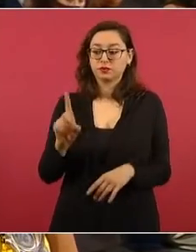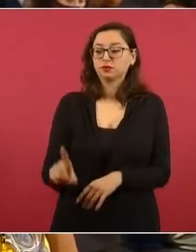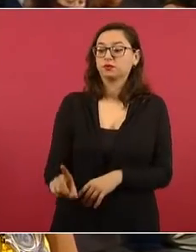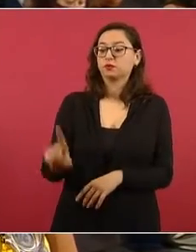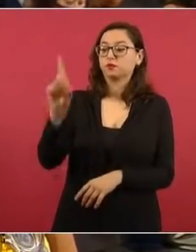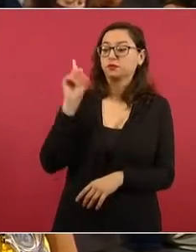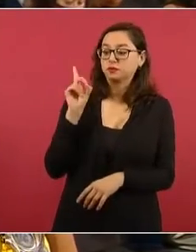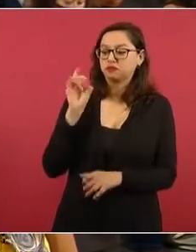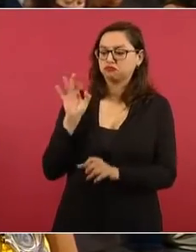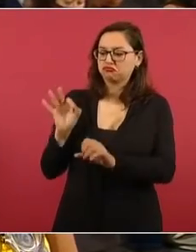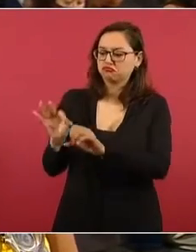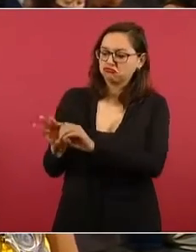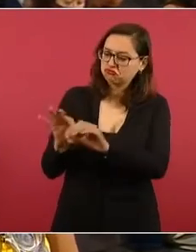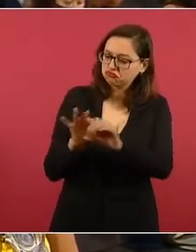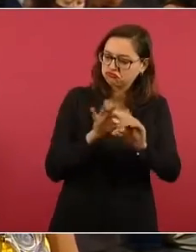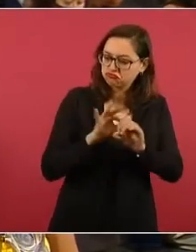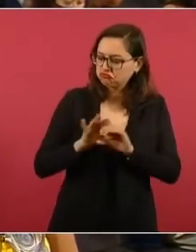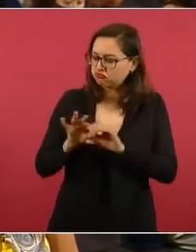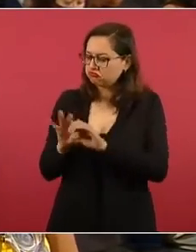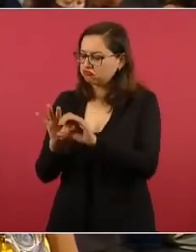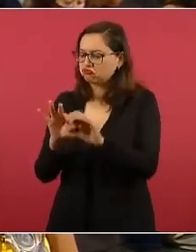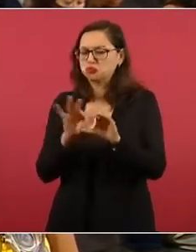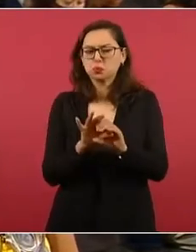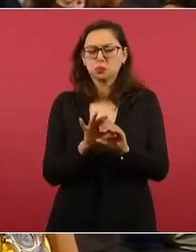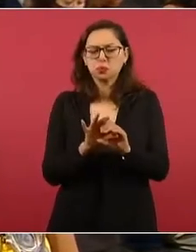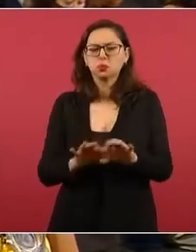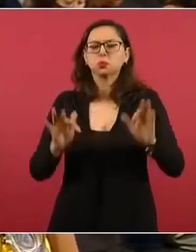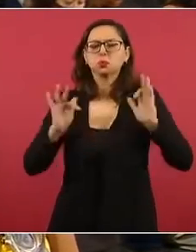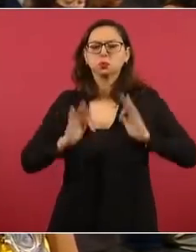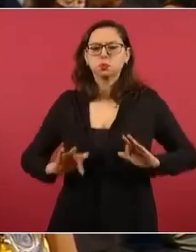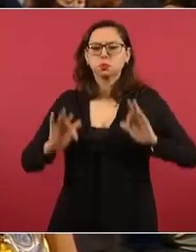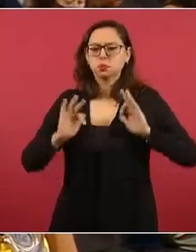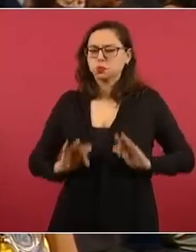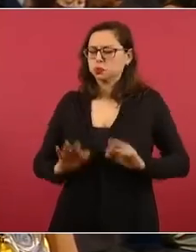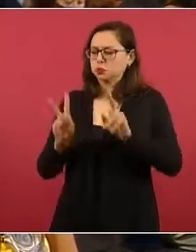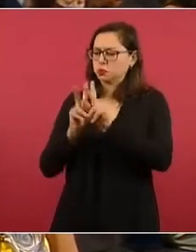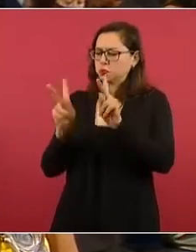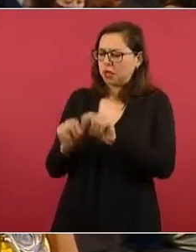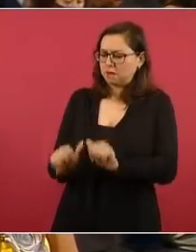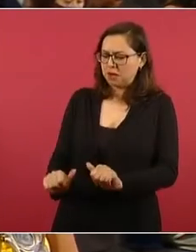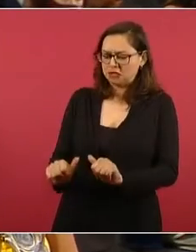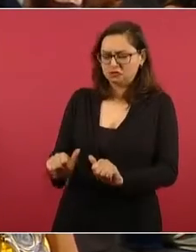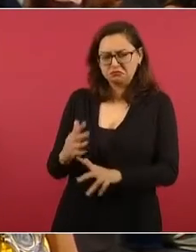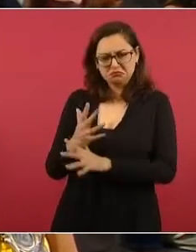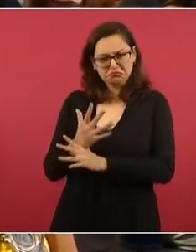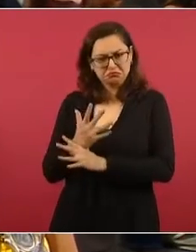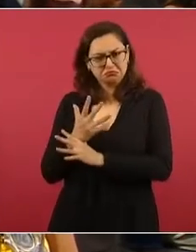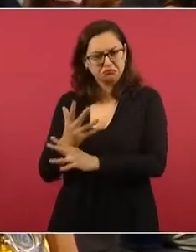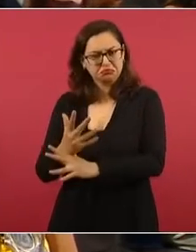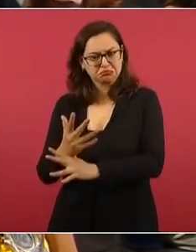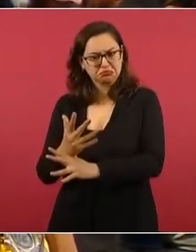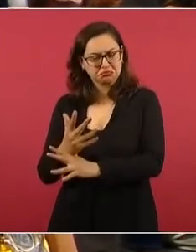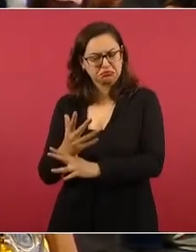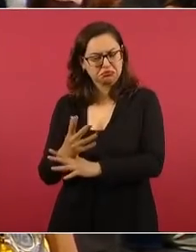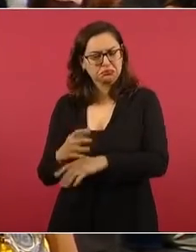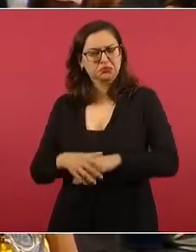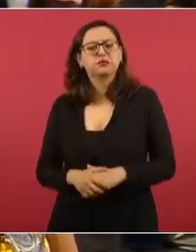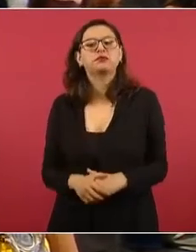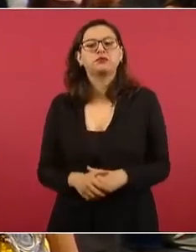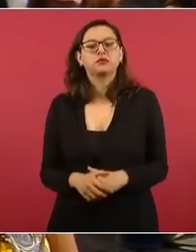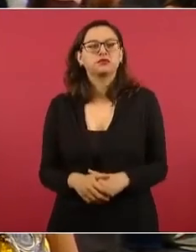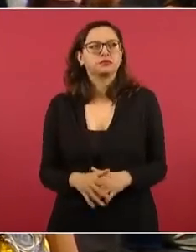domingo, la jornada se desarrolló en básicamente Santa Paz, Me imagino que se refiere a una